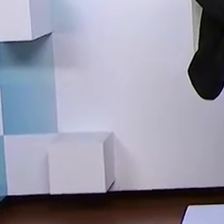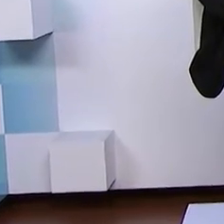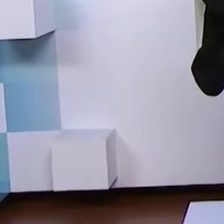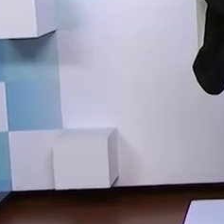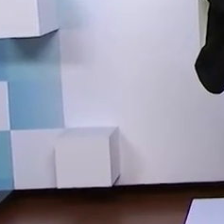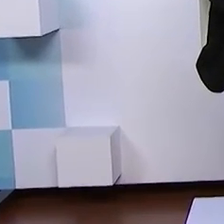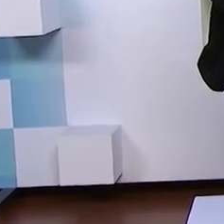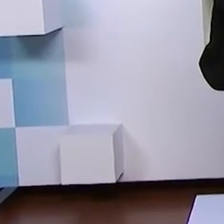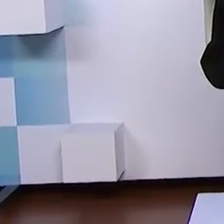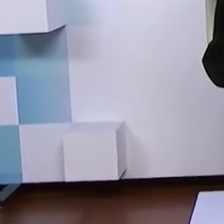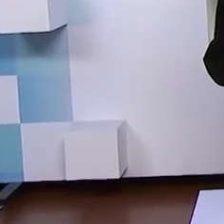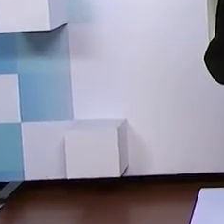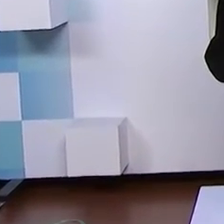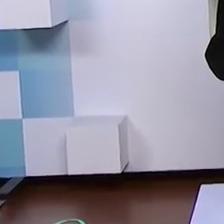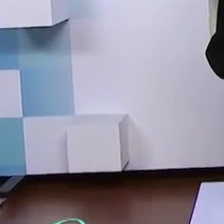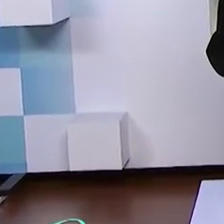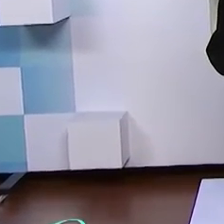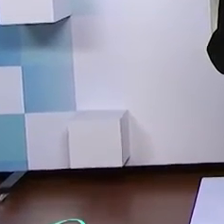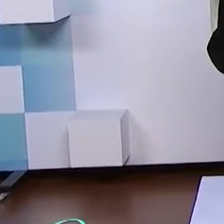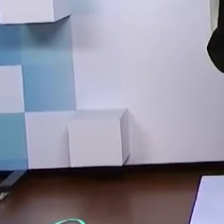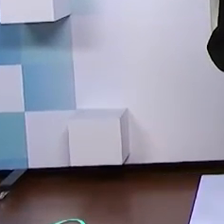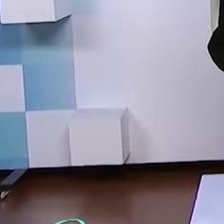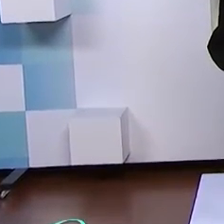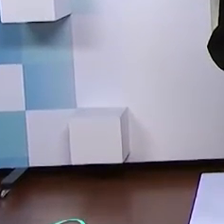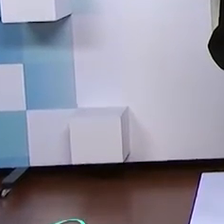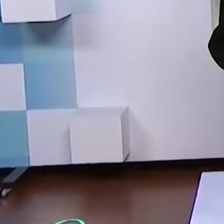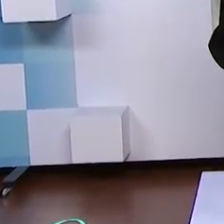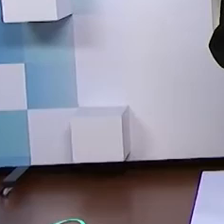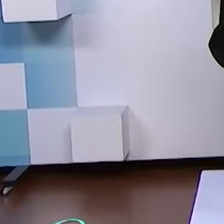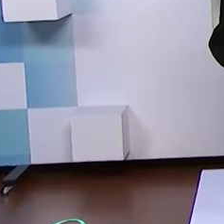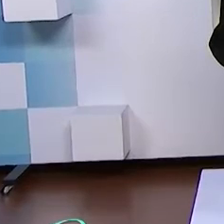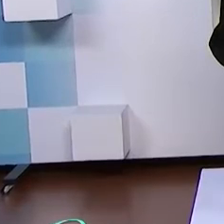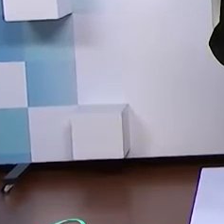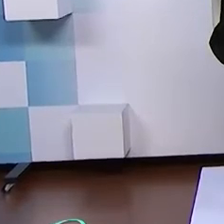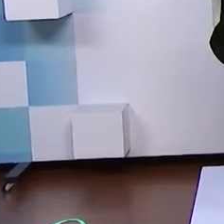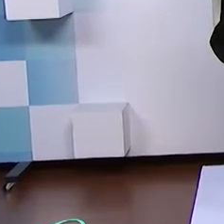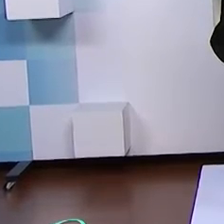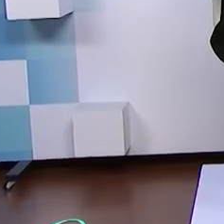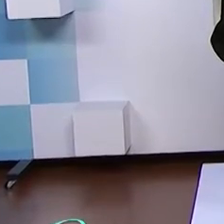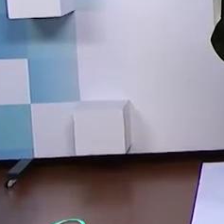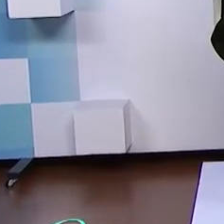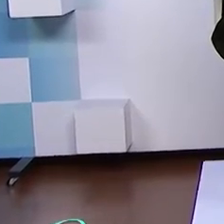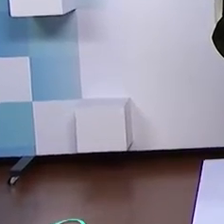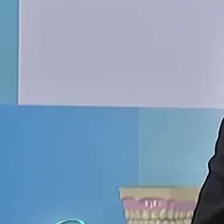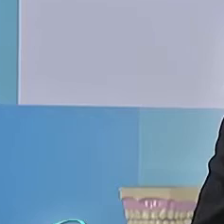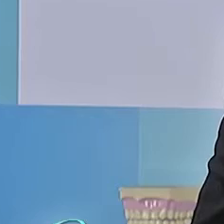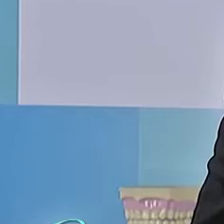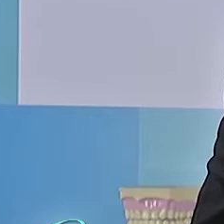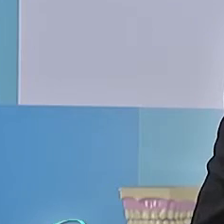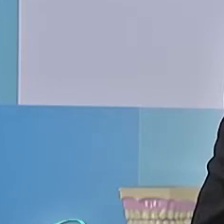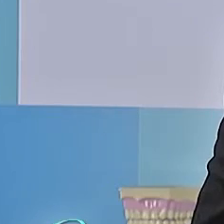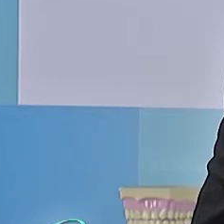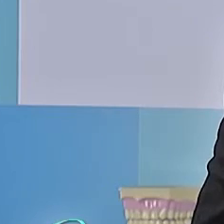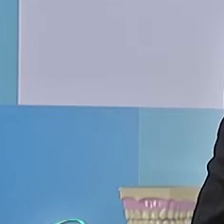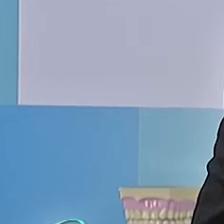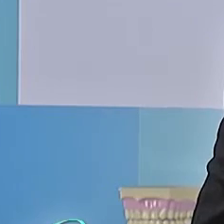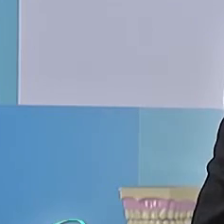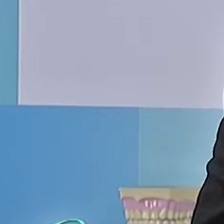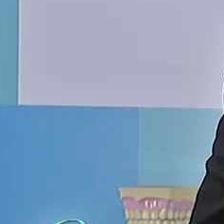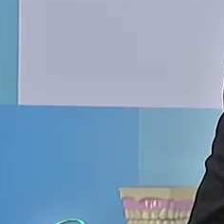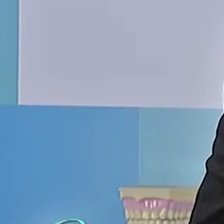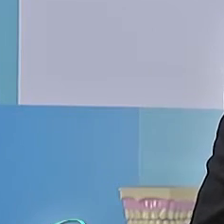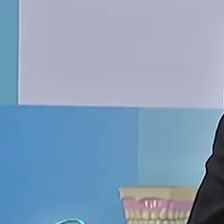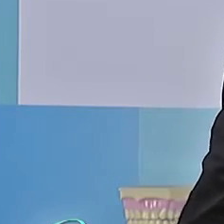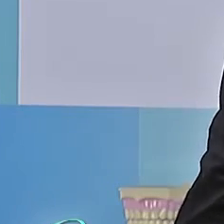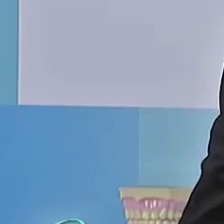esta, que dice que, por favor, en algún programa de Conexión Vital nos explique cómo una madre